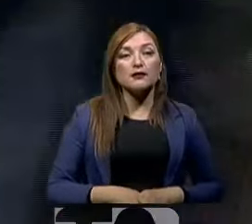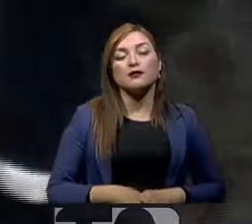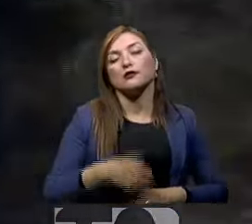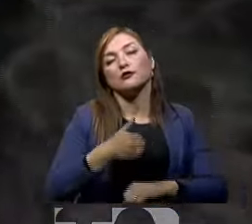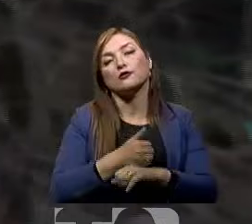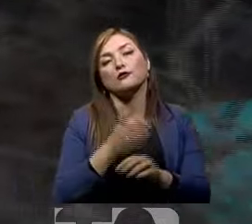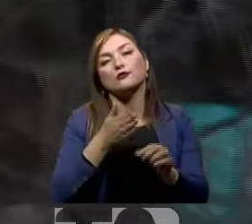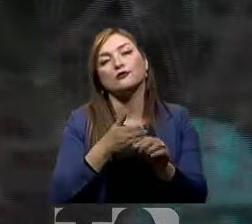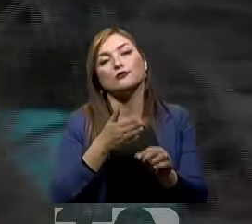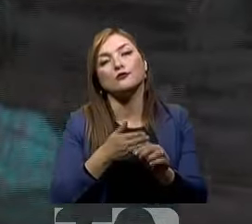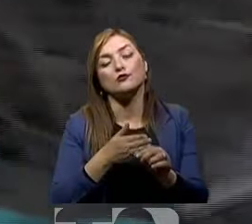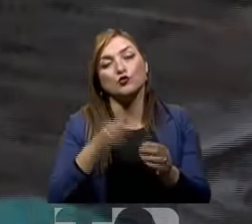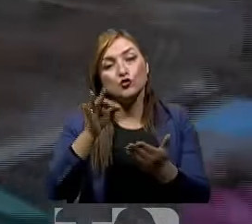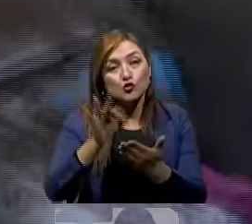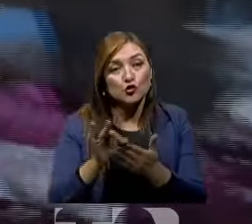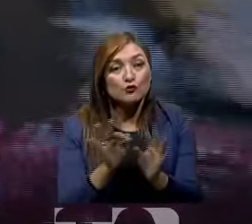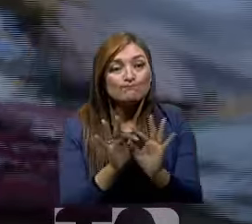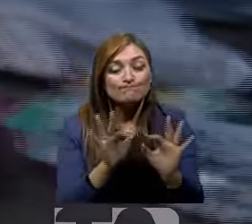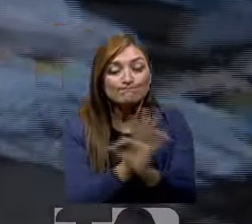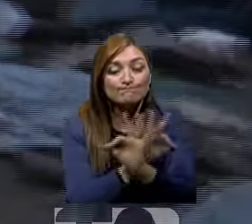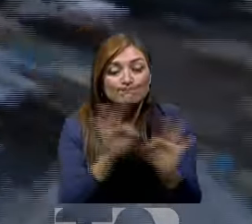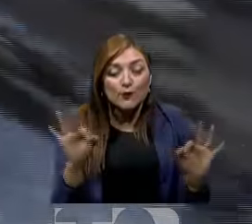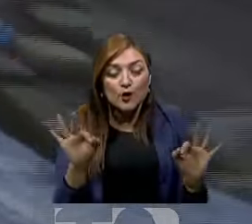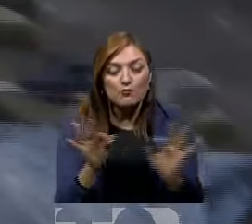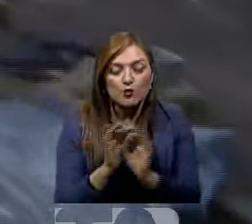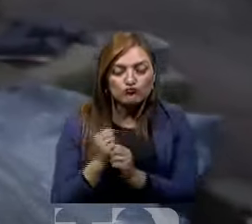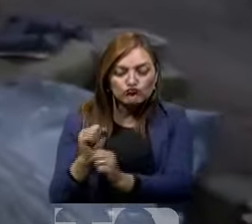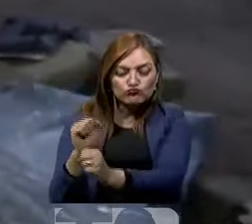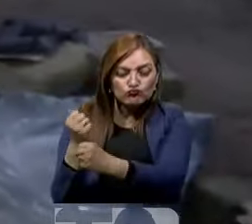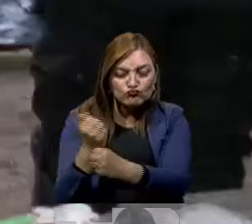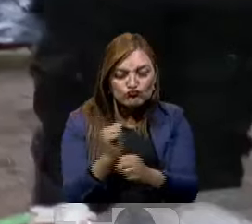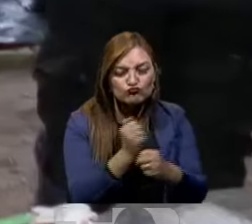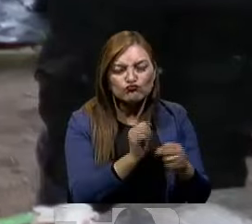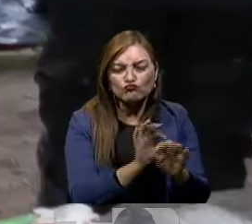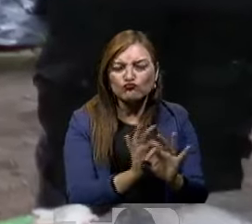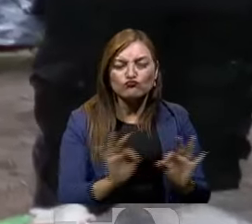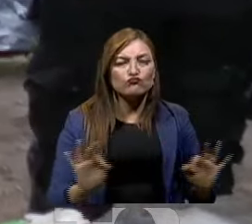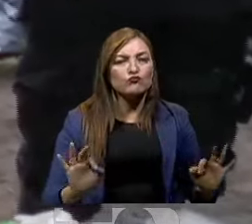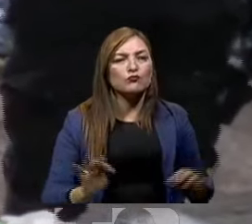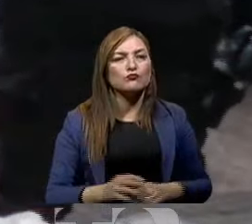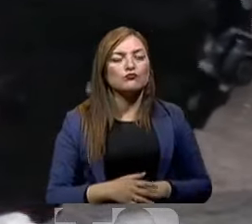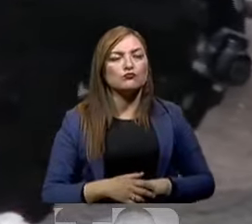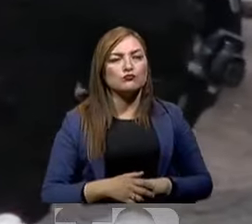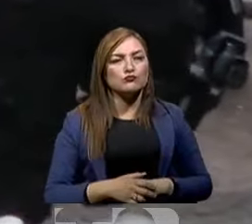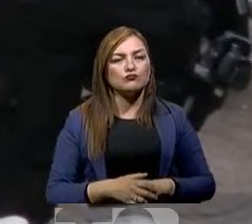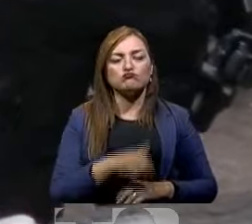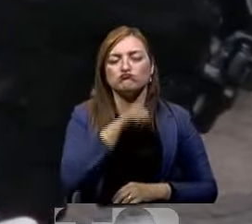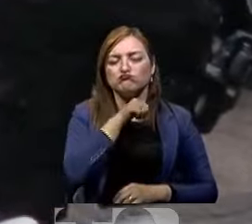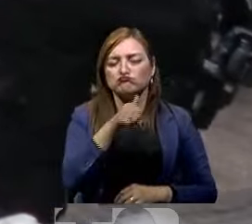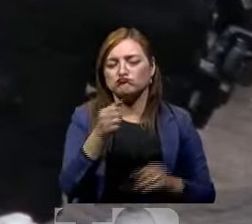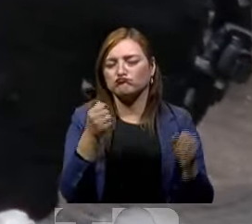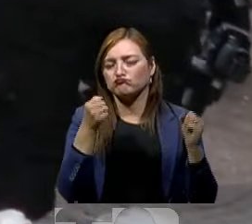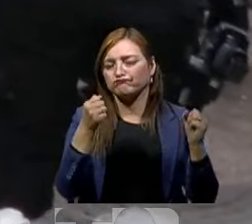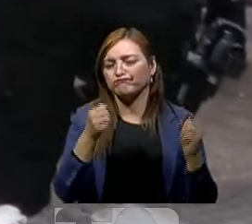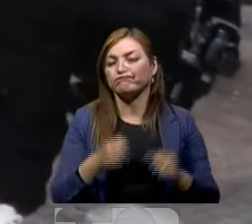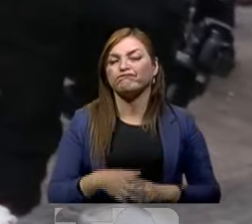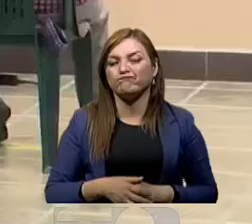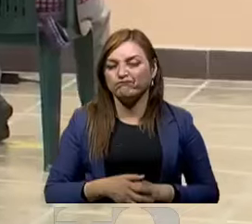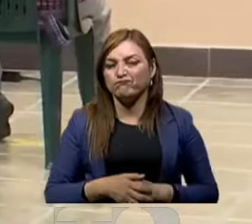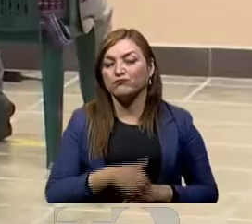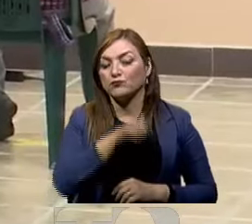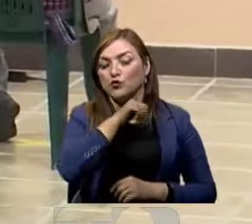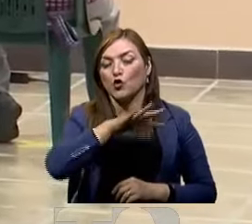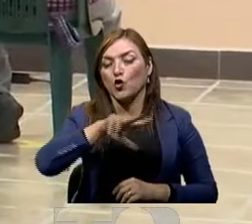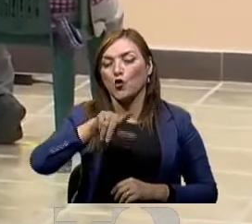ahora es tratar de limpiar estas zonas y espacios en donde se registra además un incremento delincuencial. No obstante, el patronato